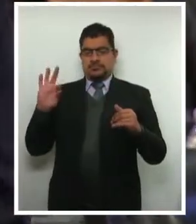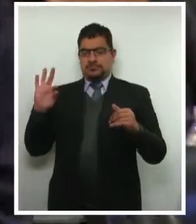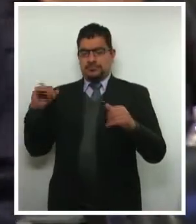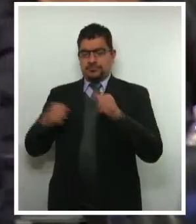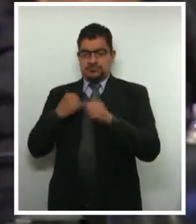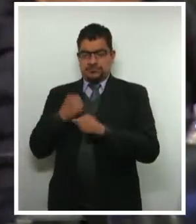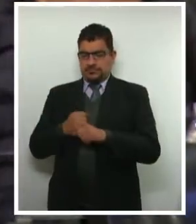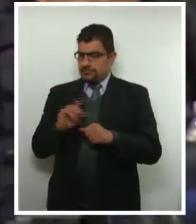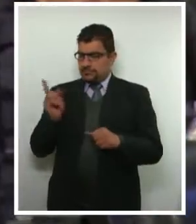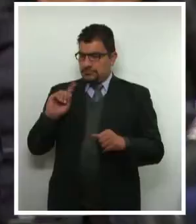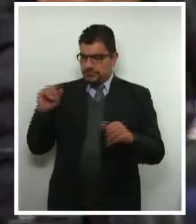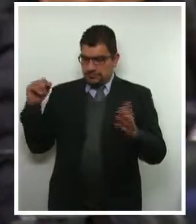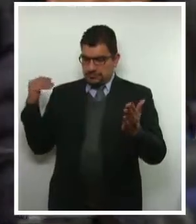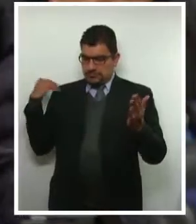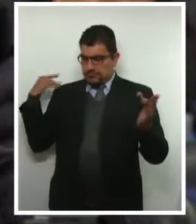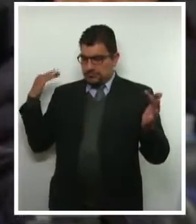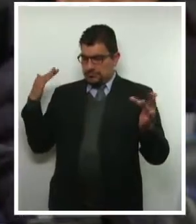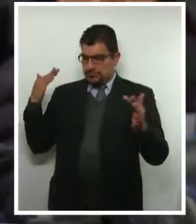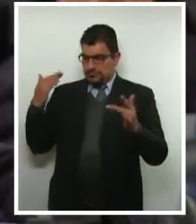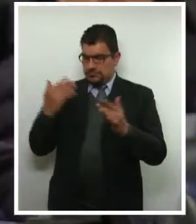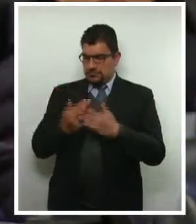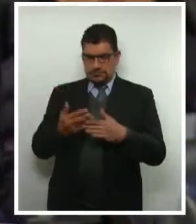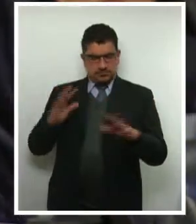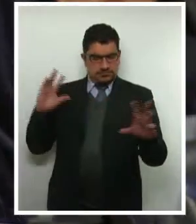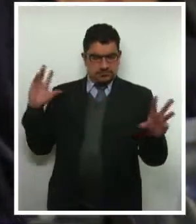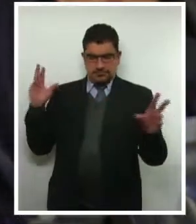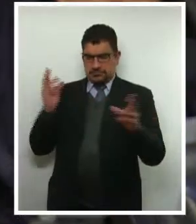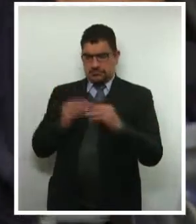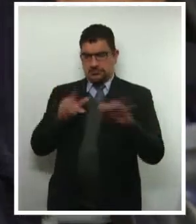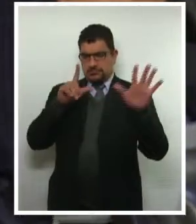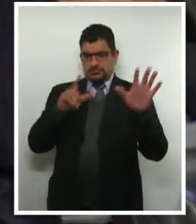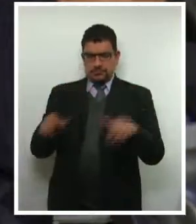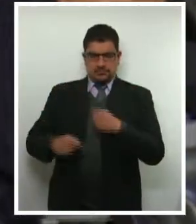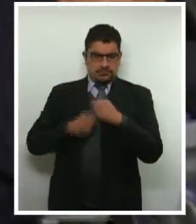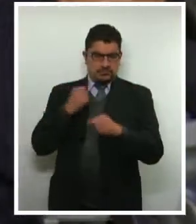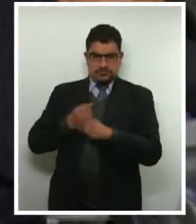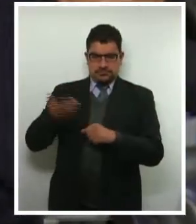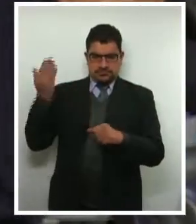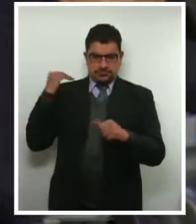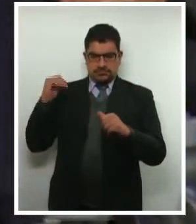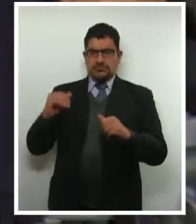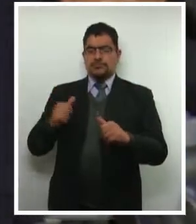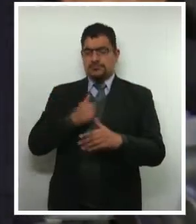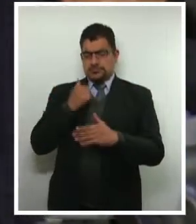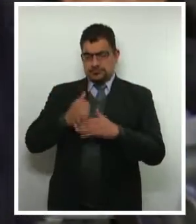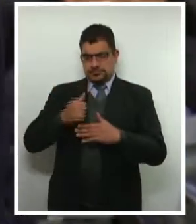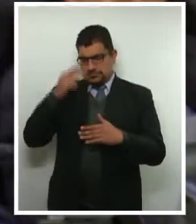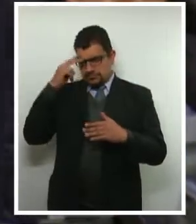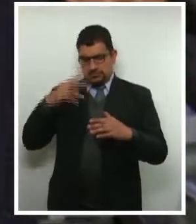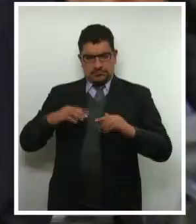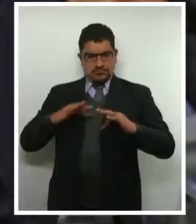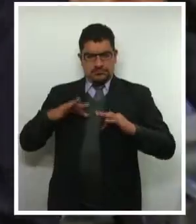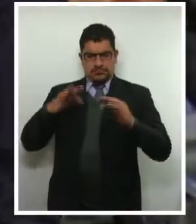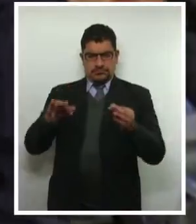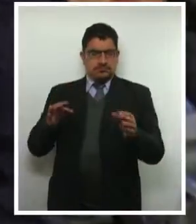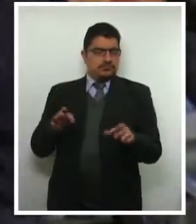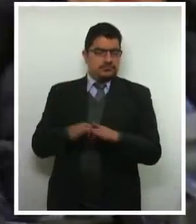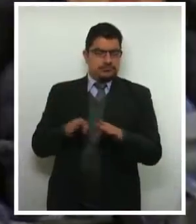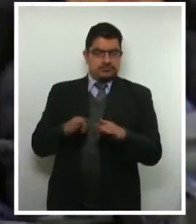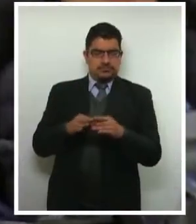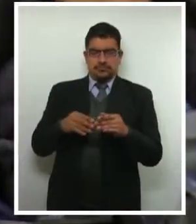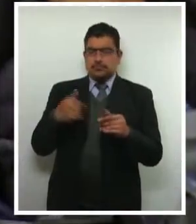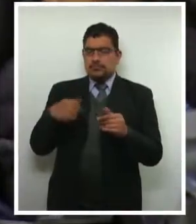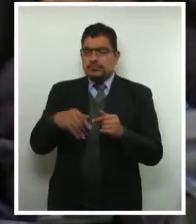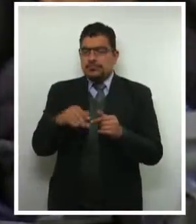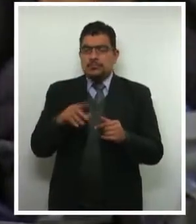pues si el texto empieza diciendo que hace 700 años que se fundó la ciudad, pues como que la historia es de los